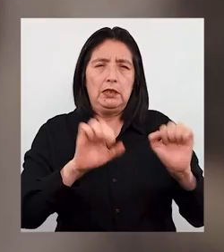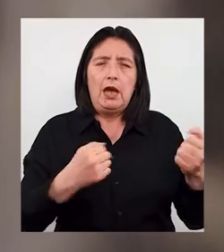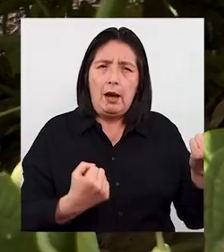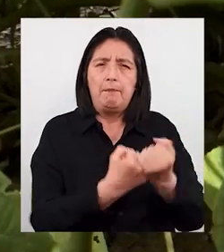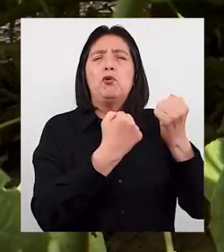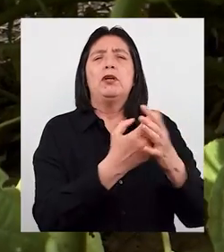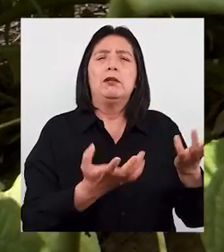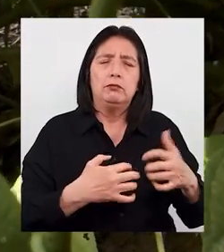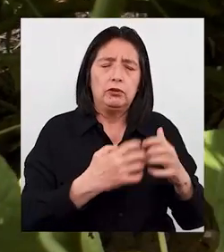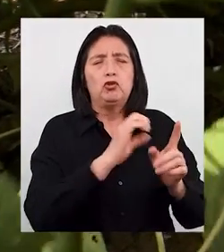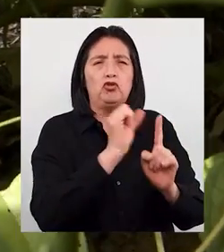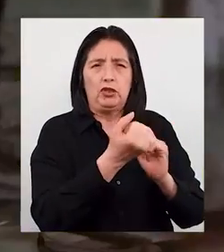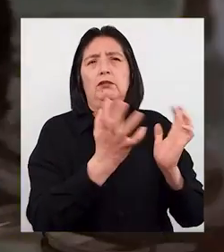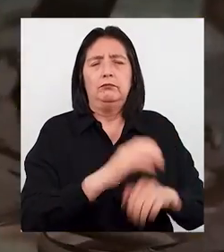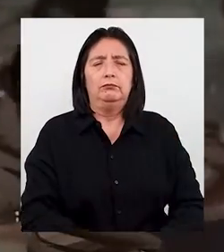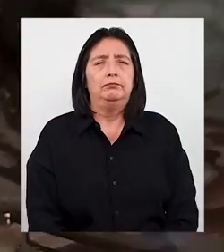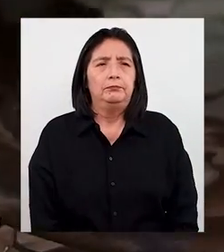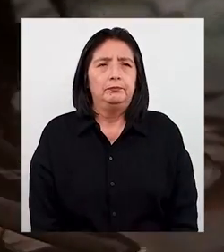la reinserción social en los penales.